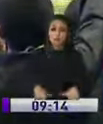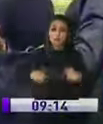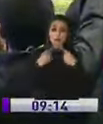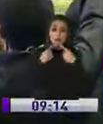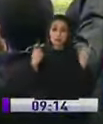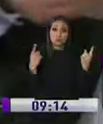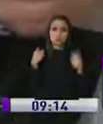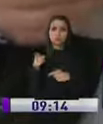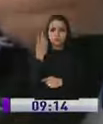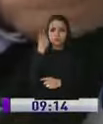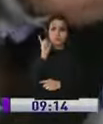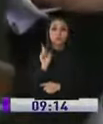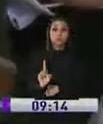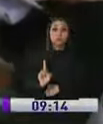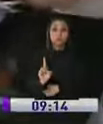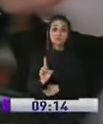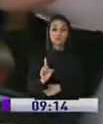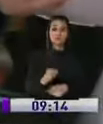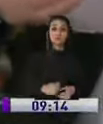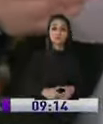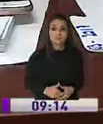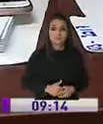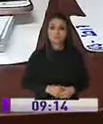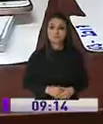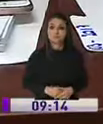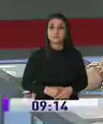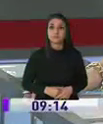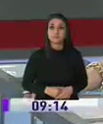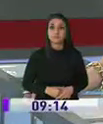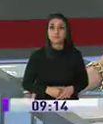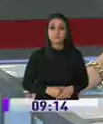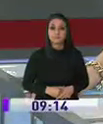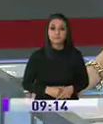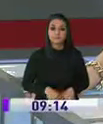su posición en este tema. Informó Javier Gallo.